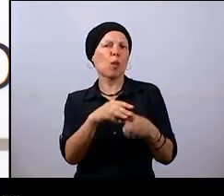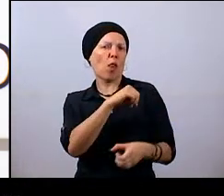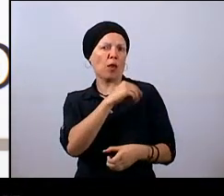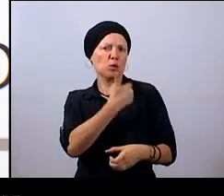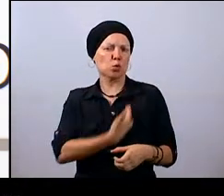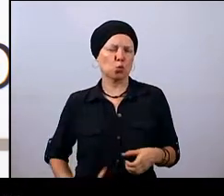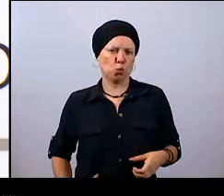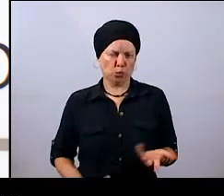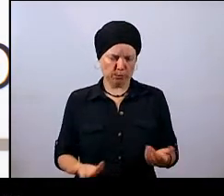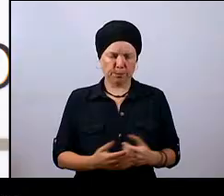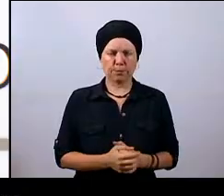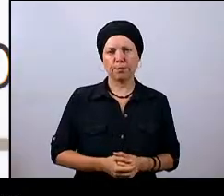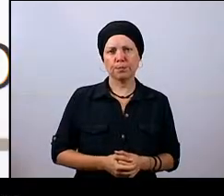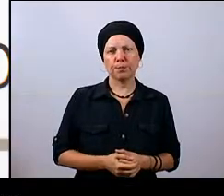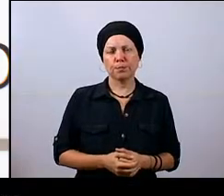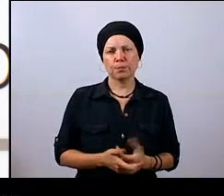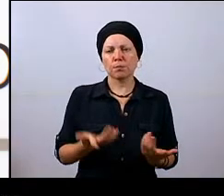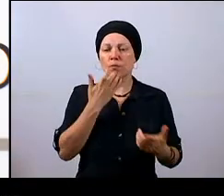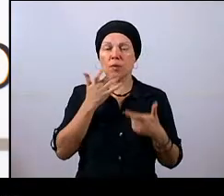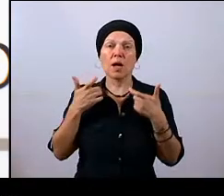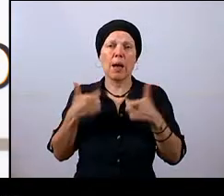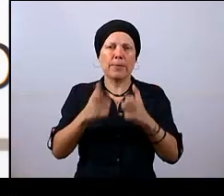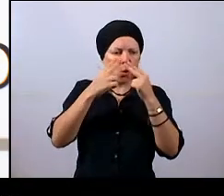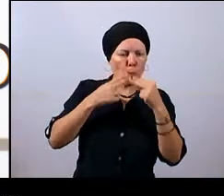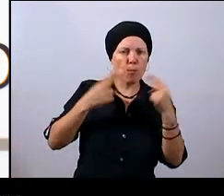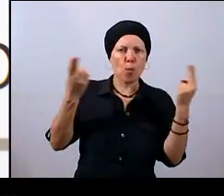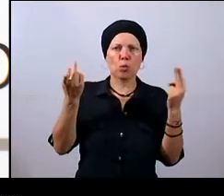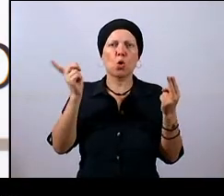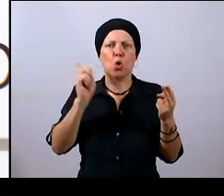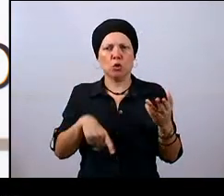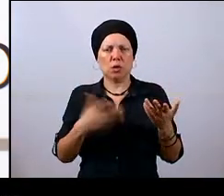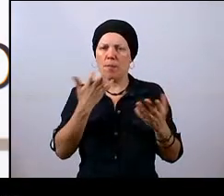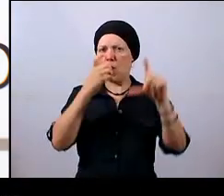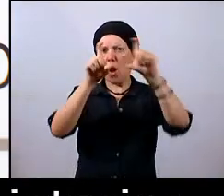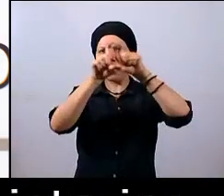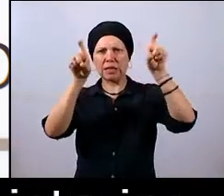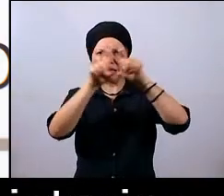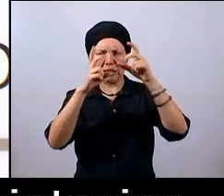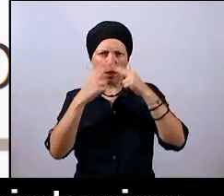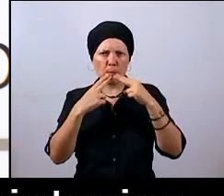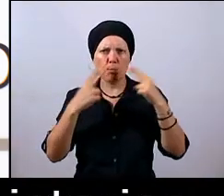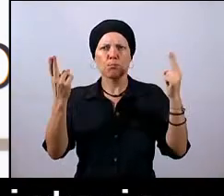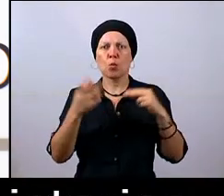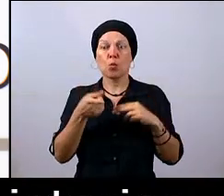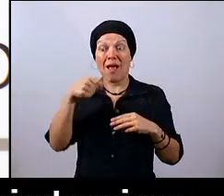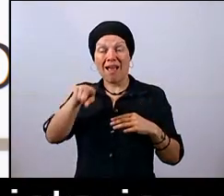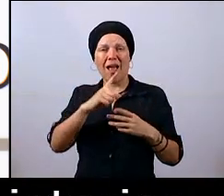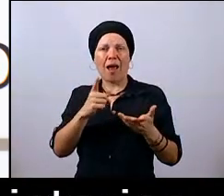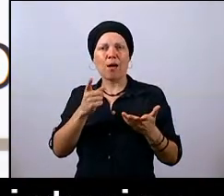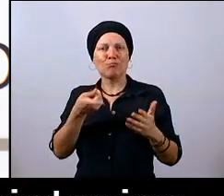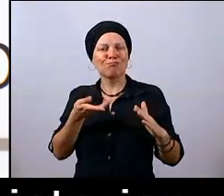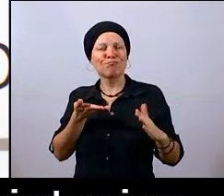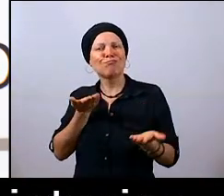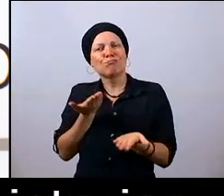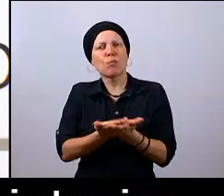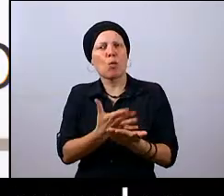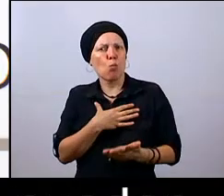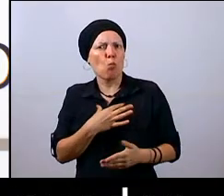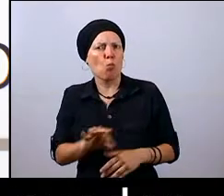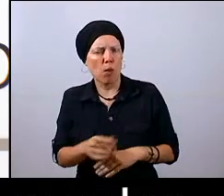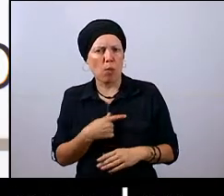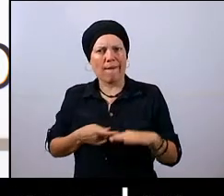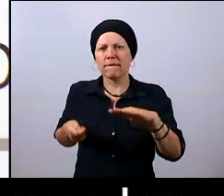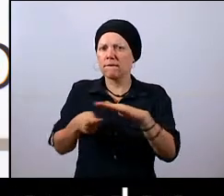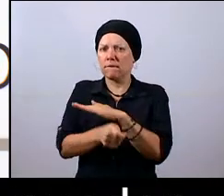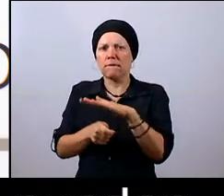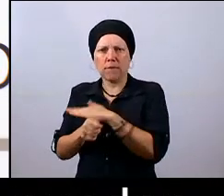de propietarios. En el ámbito público van a ser las entidades públicas las que pueden también solicitar este